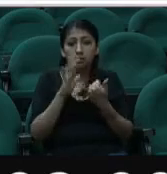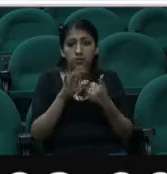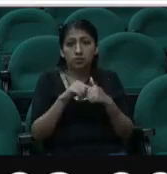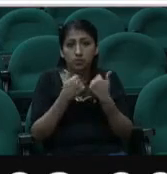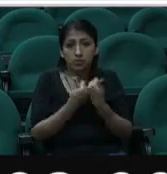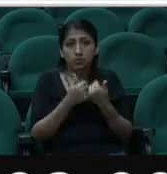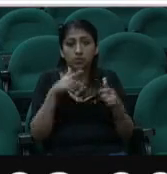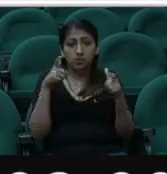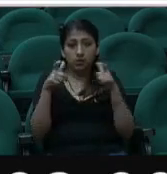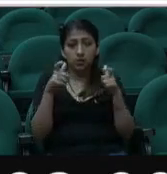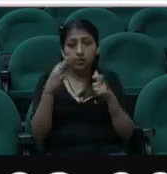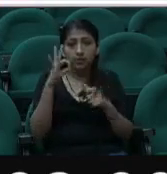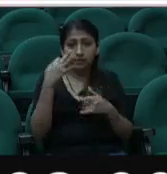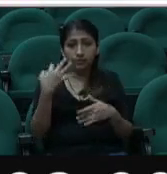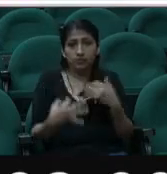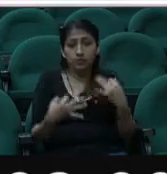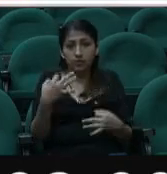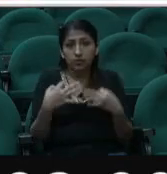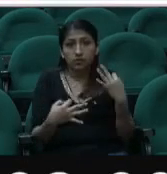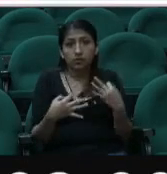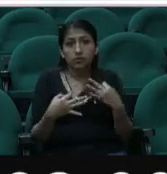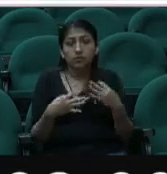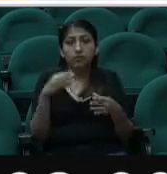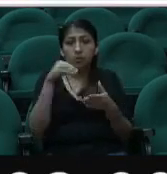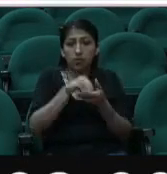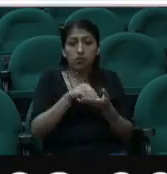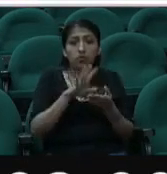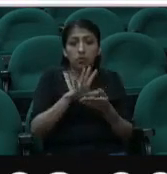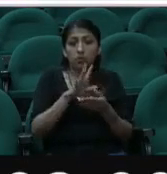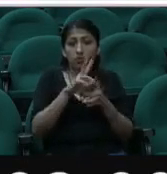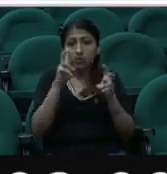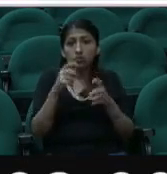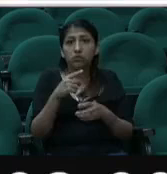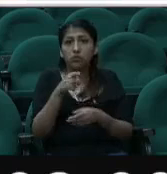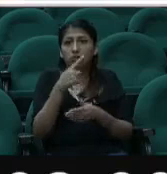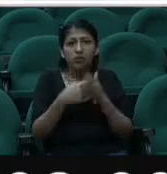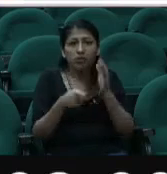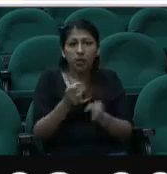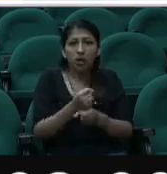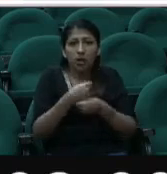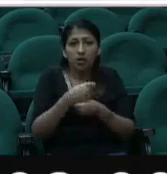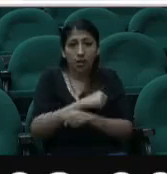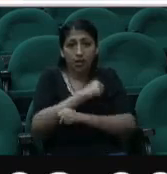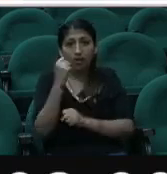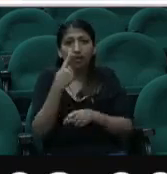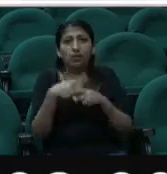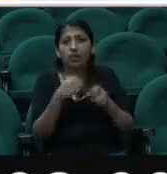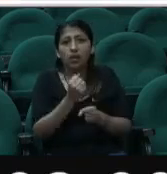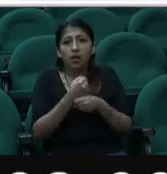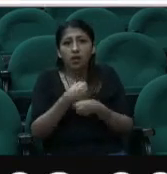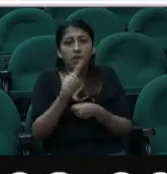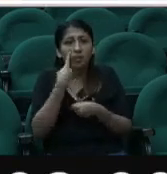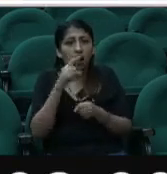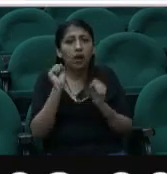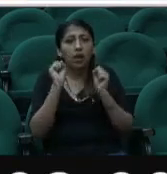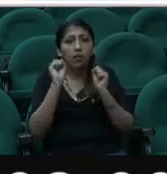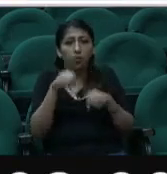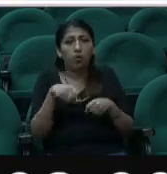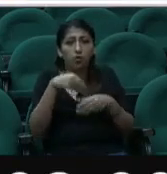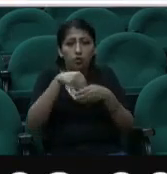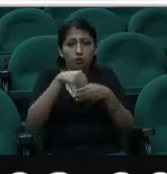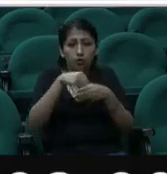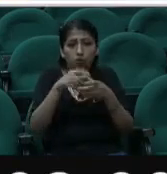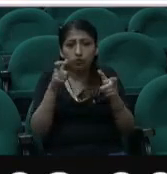asambleístas legislar y fiscalizar aterrizando en el contexto local qué acciones concretas usted realizaría para precautelar